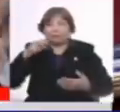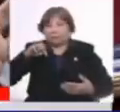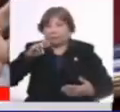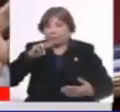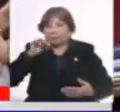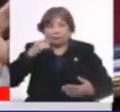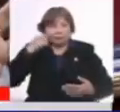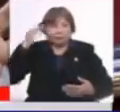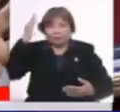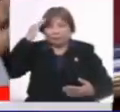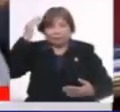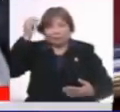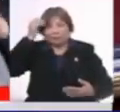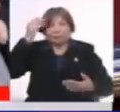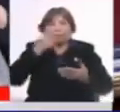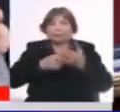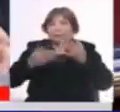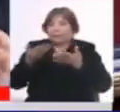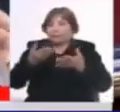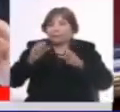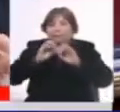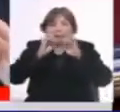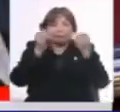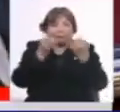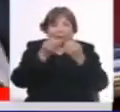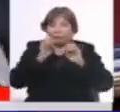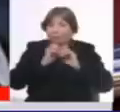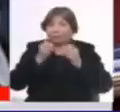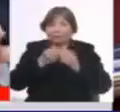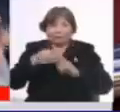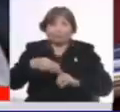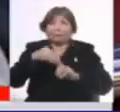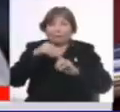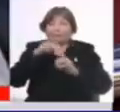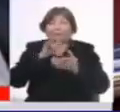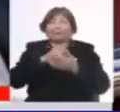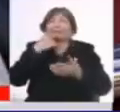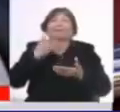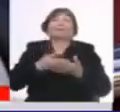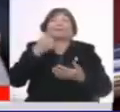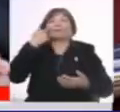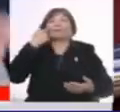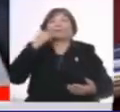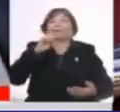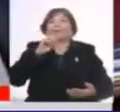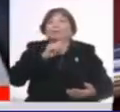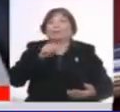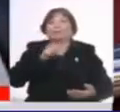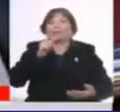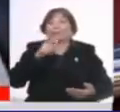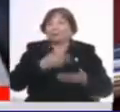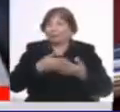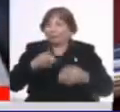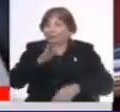premier no tenía conocimiento de la conformación de esta comisión especial que hizo el señor González a pedido de